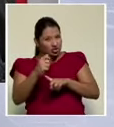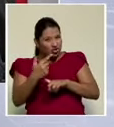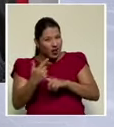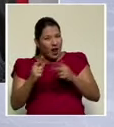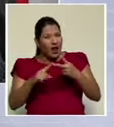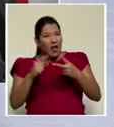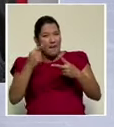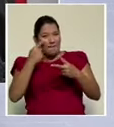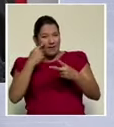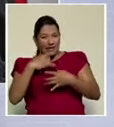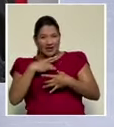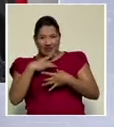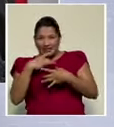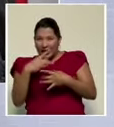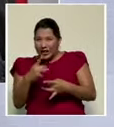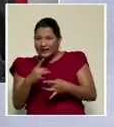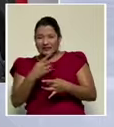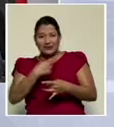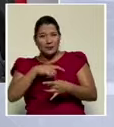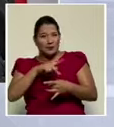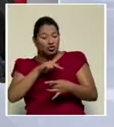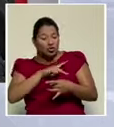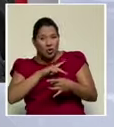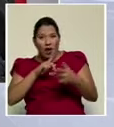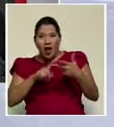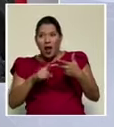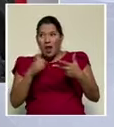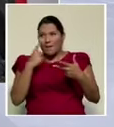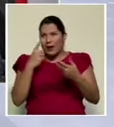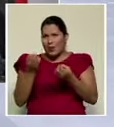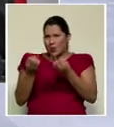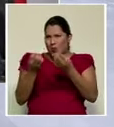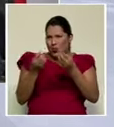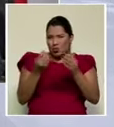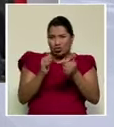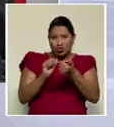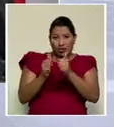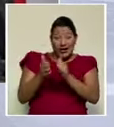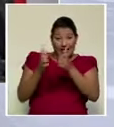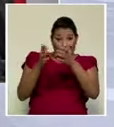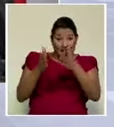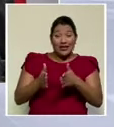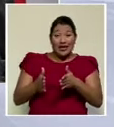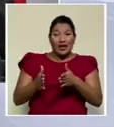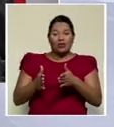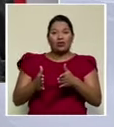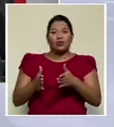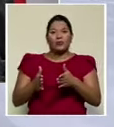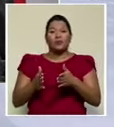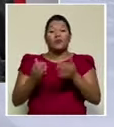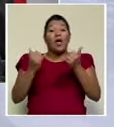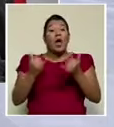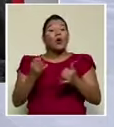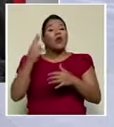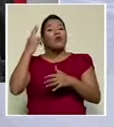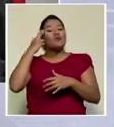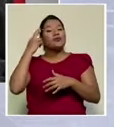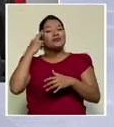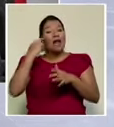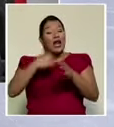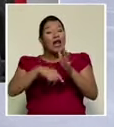intereses en pugna, habida cuenta de la cantidad de oferta electoral que tenemos. La razón legal,